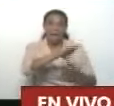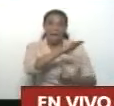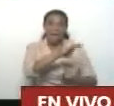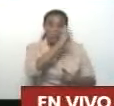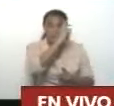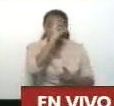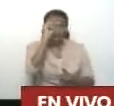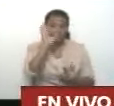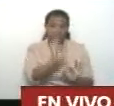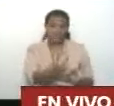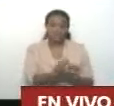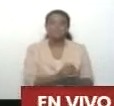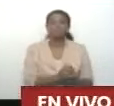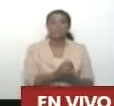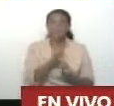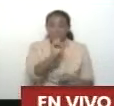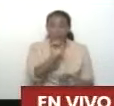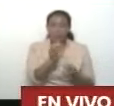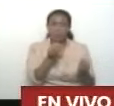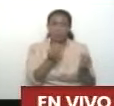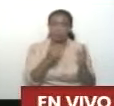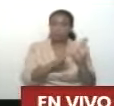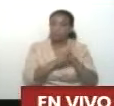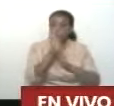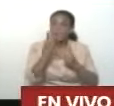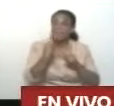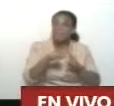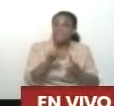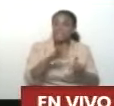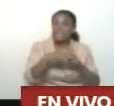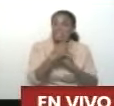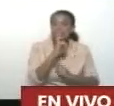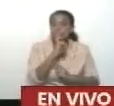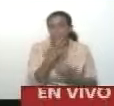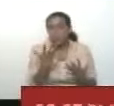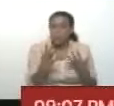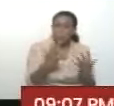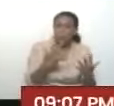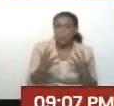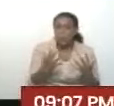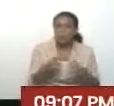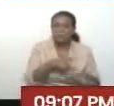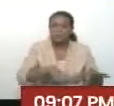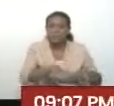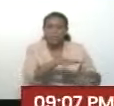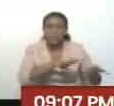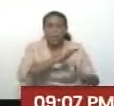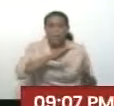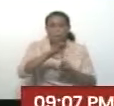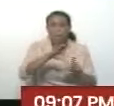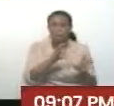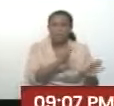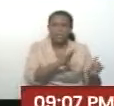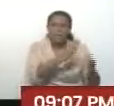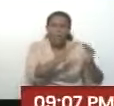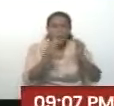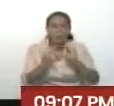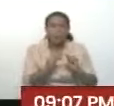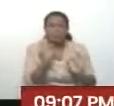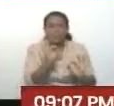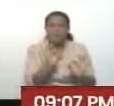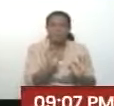Madrid. Y tuvimos mucho éxito a pesar de la situación de la Comunidad de Madrid, que está